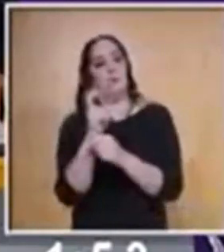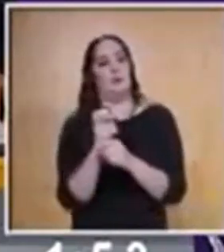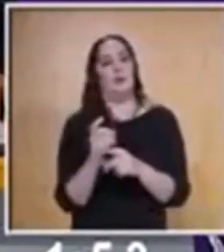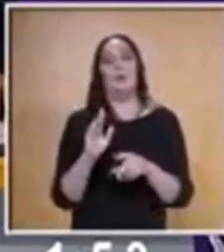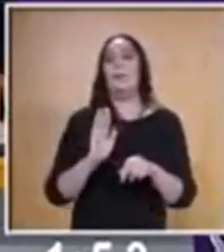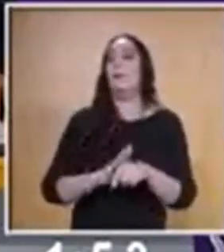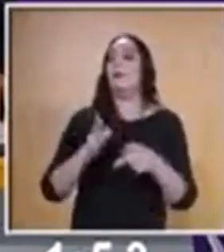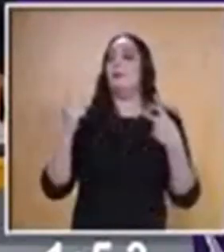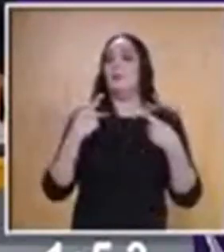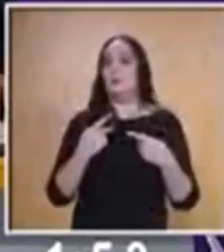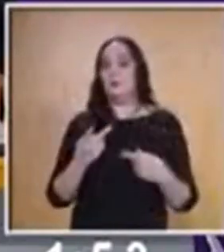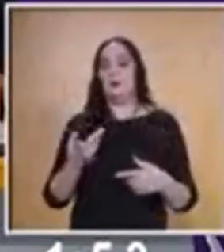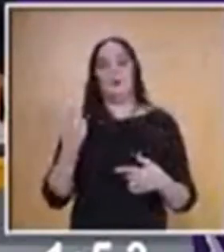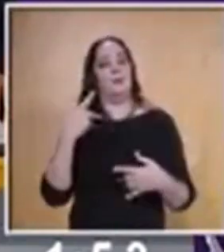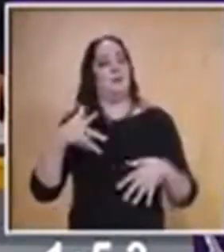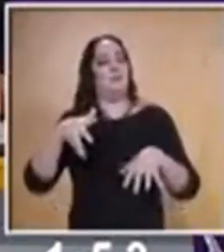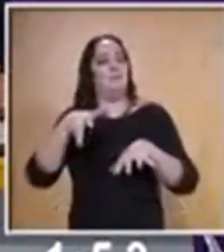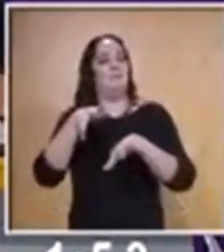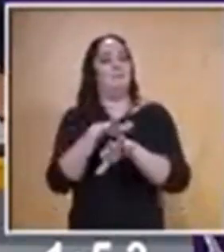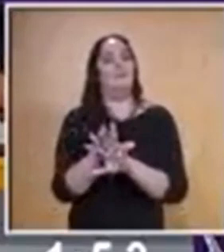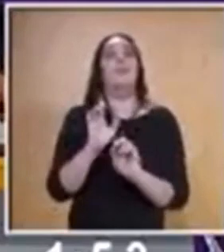familia que se integren a las clases.